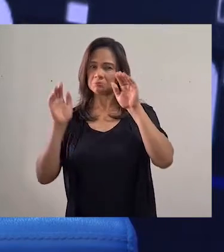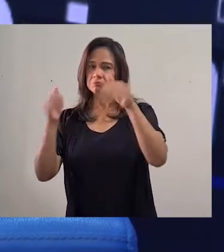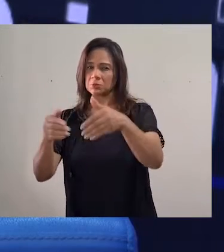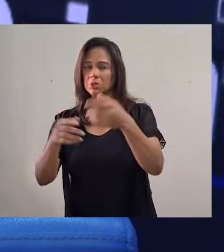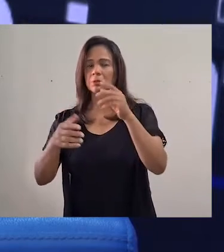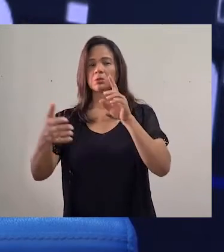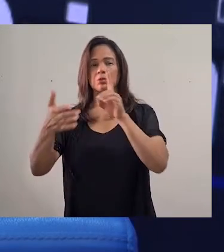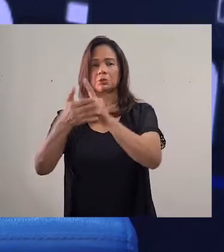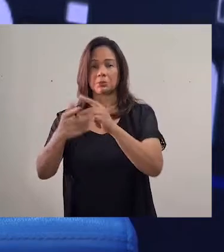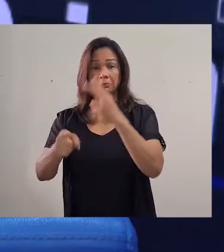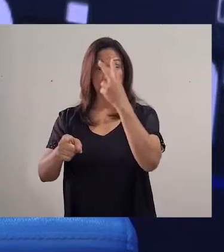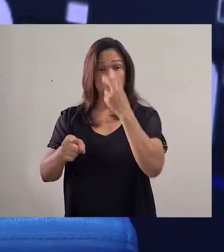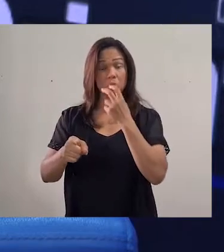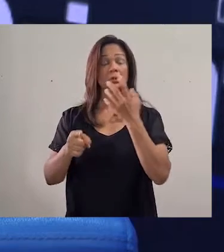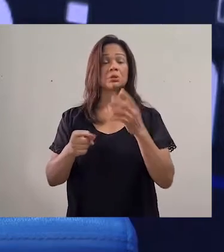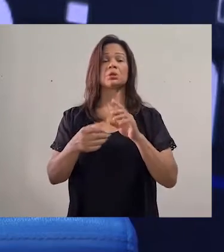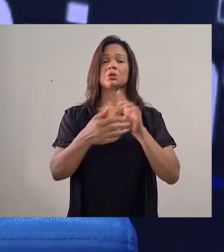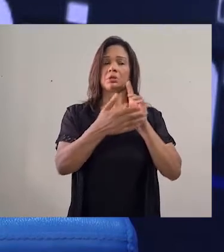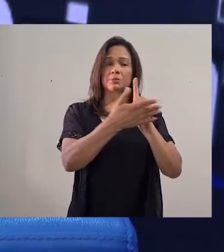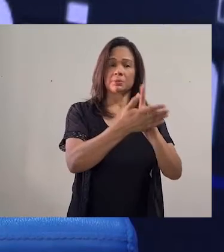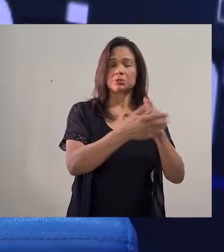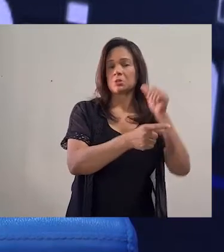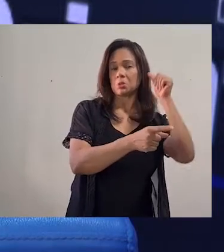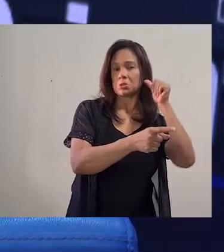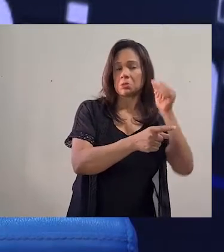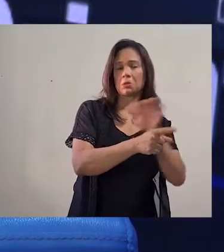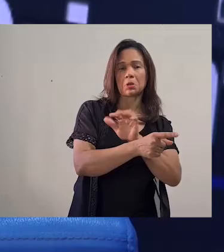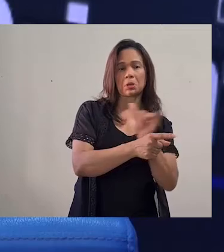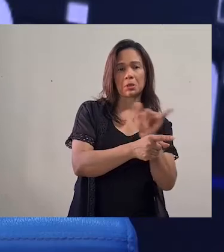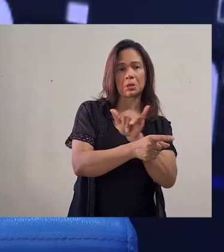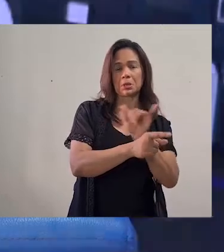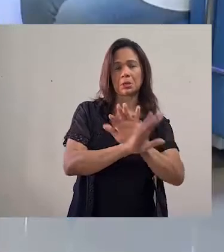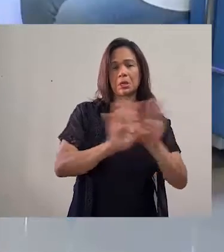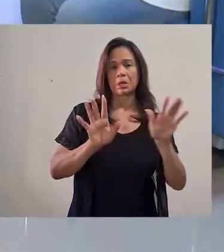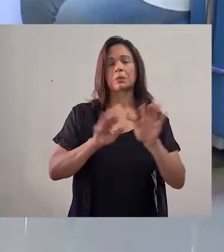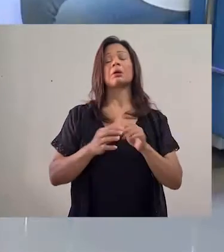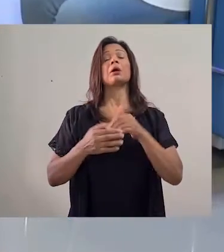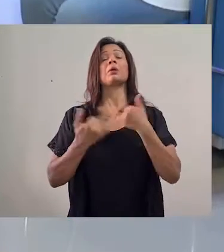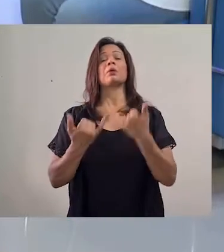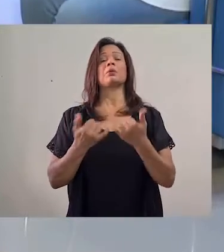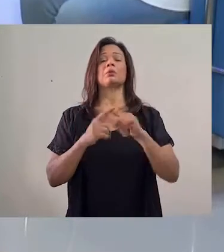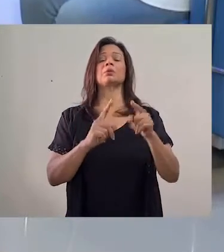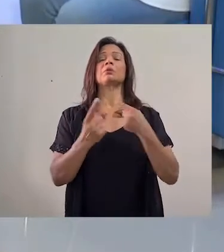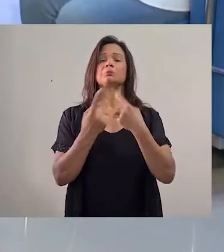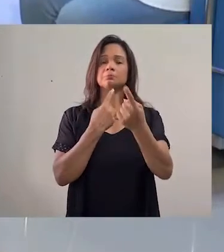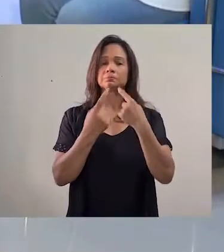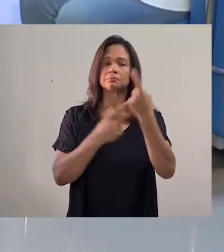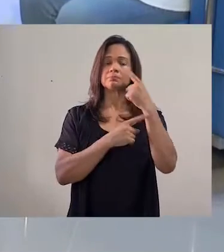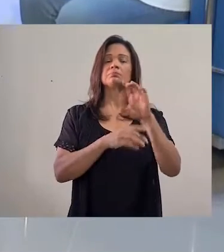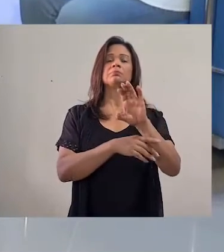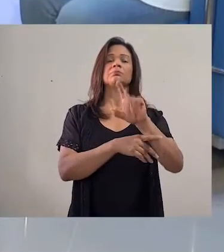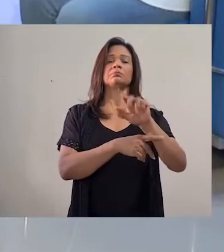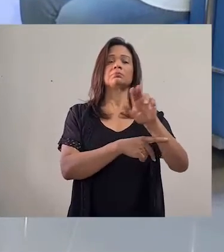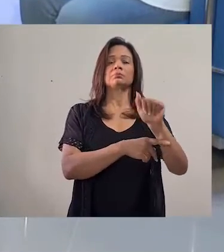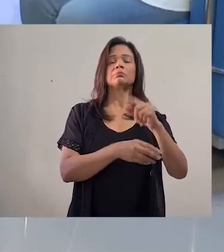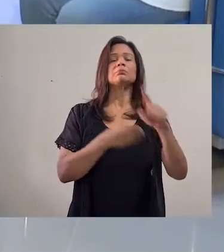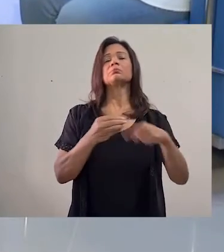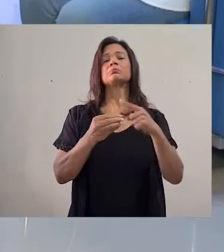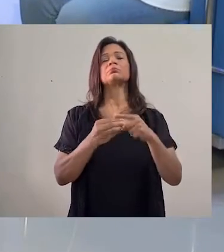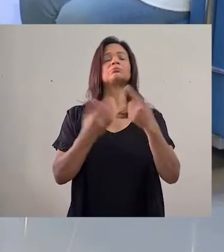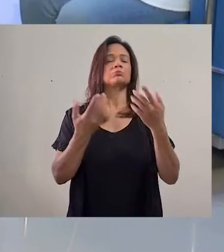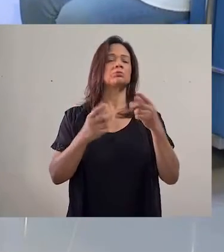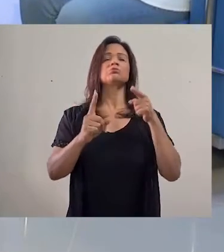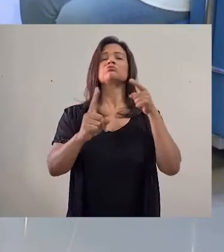era para las personas con discapacidad visual y discapacidad auditiva. Vamos a conversar un poquito con Clara para que nos